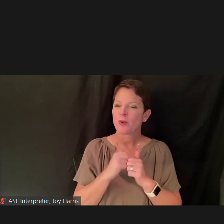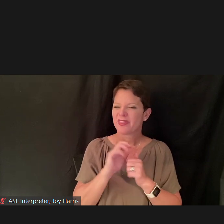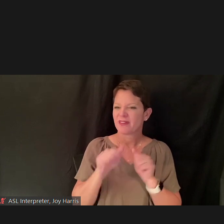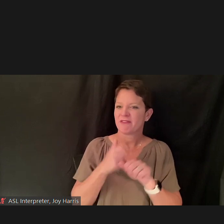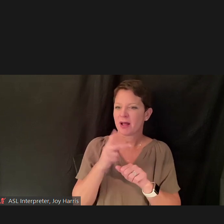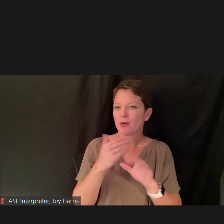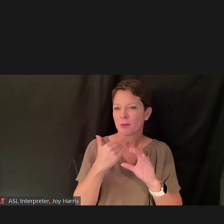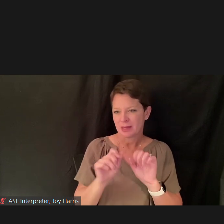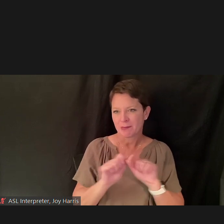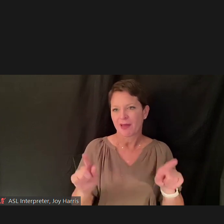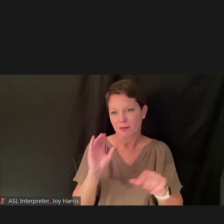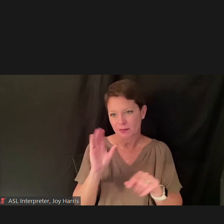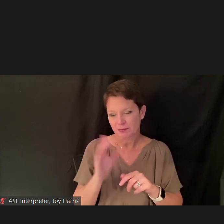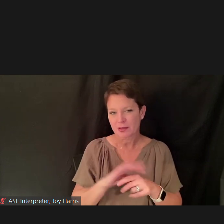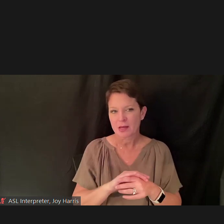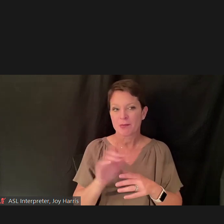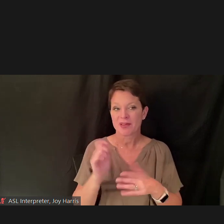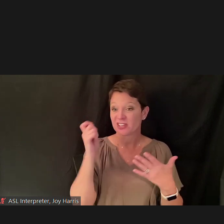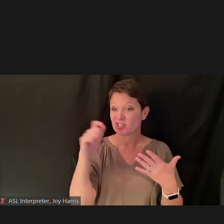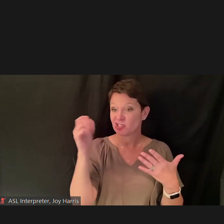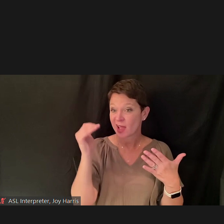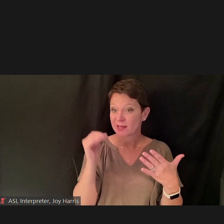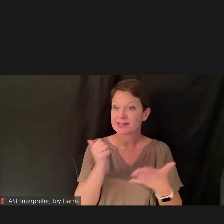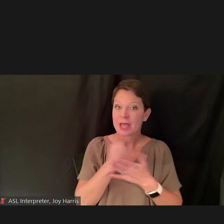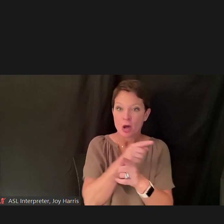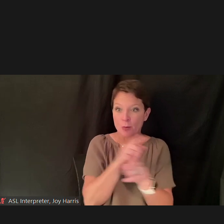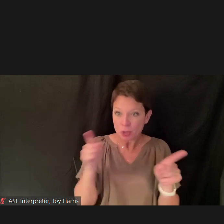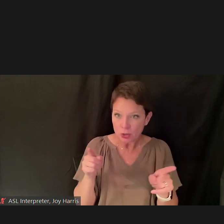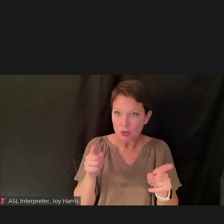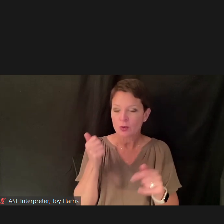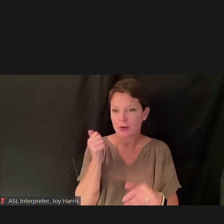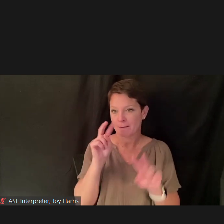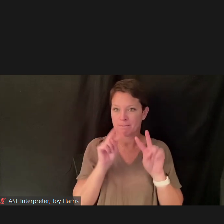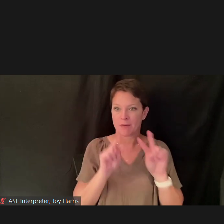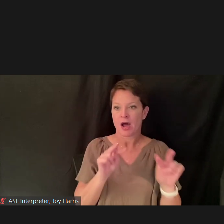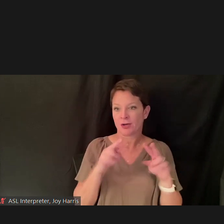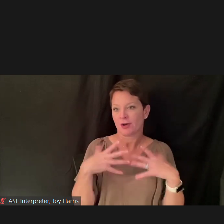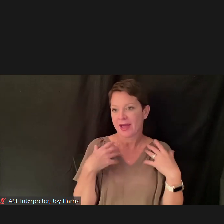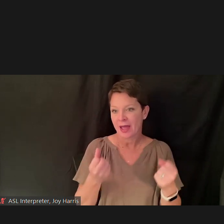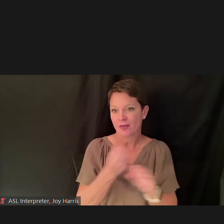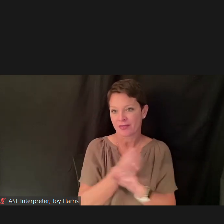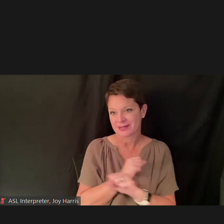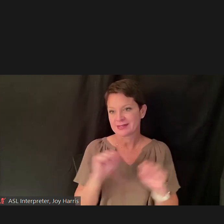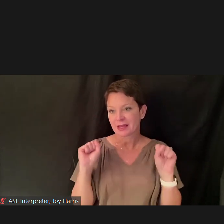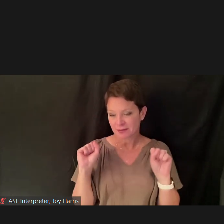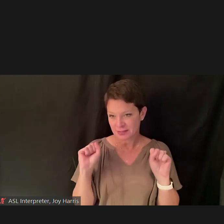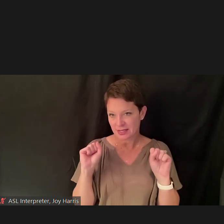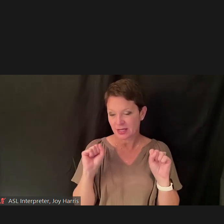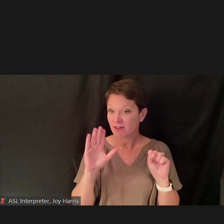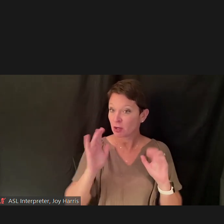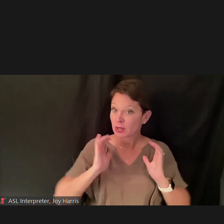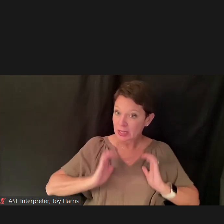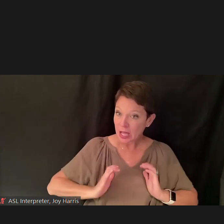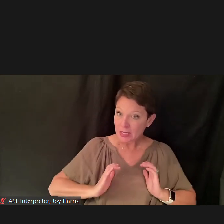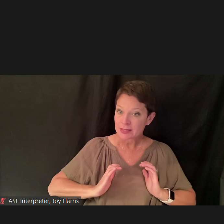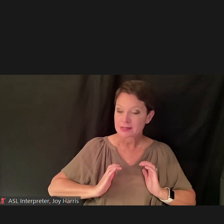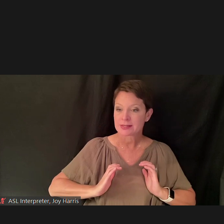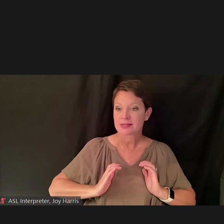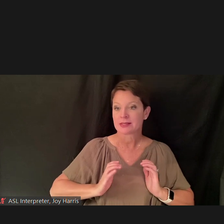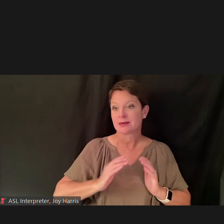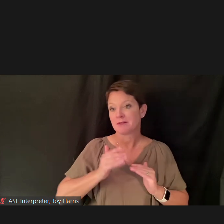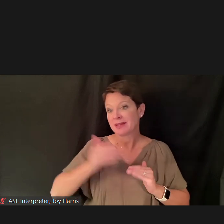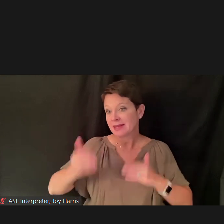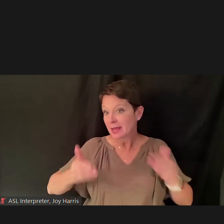que vamos a enviar con el correo de seguimiento que vamos a enviar. Esto le ayuda a monitorear